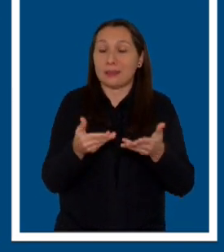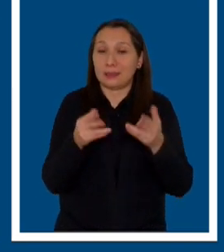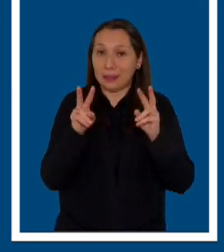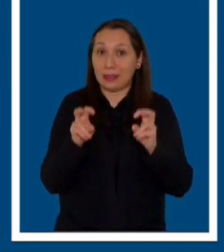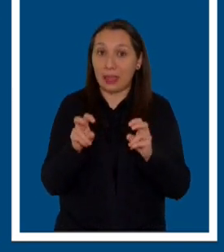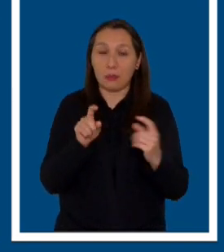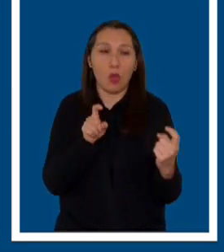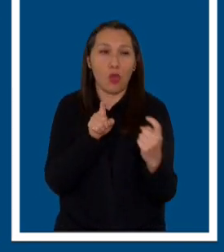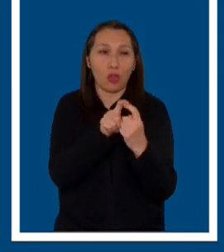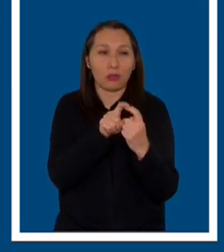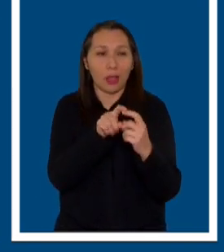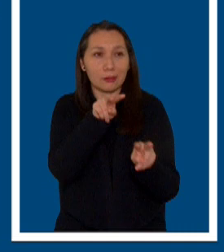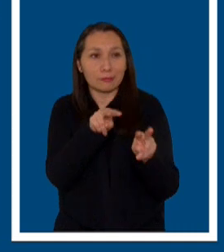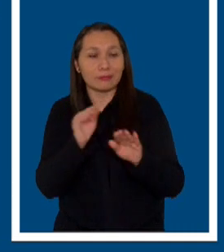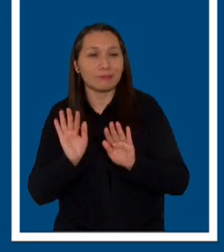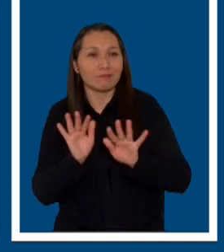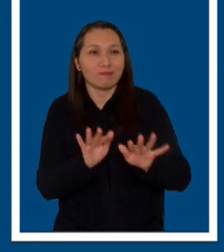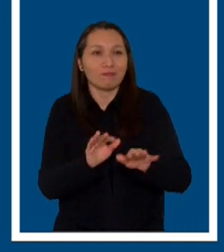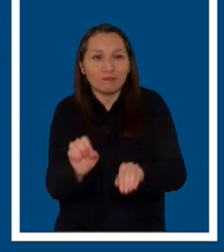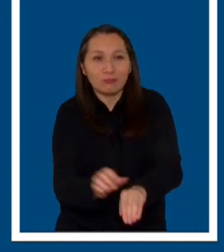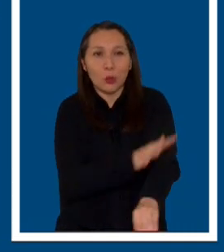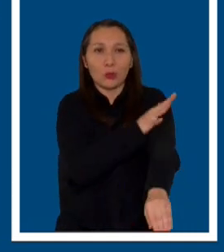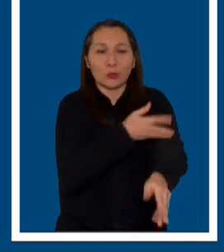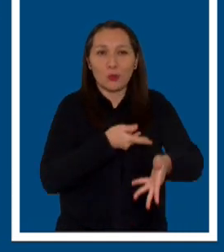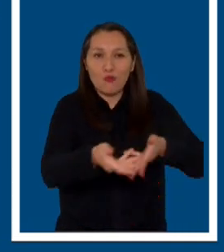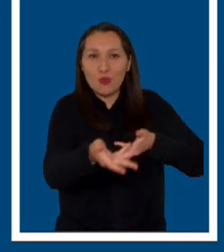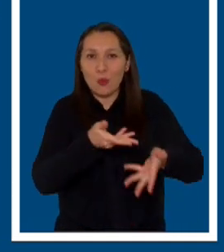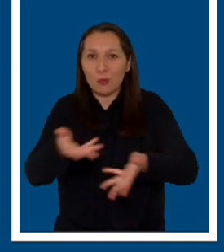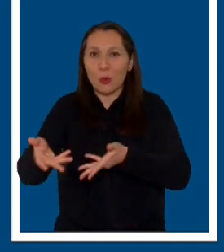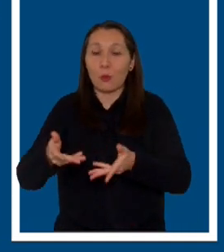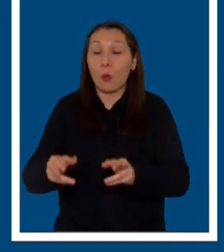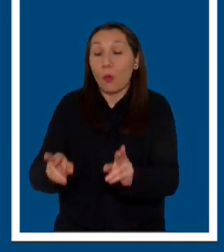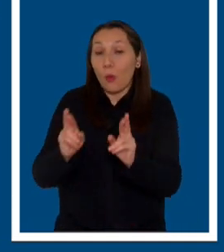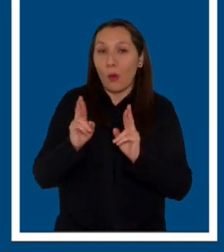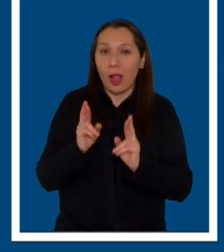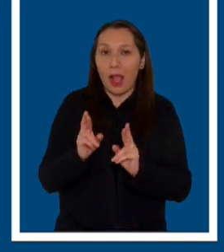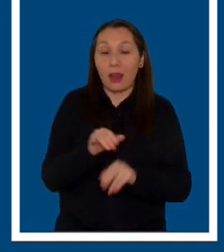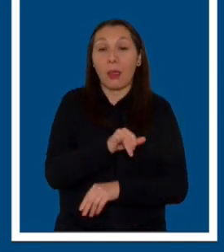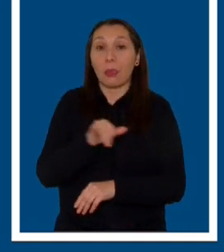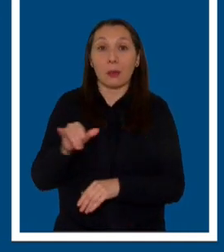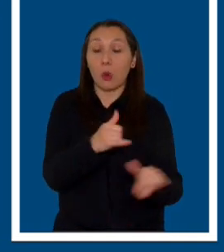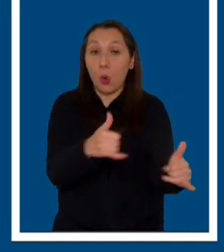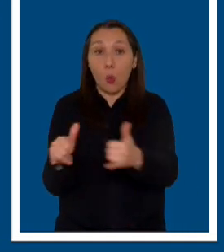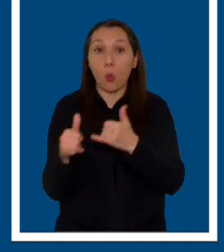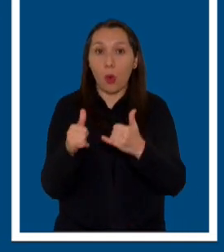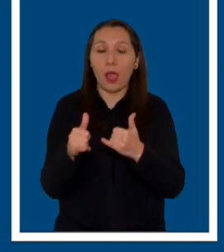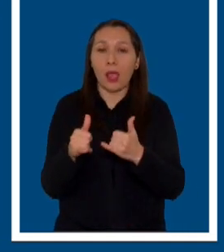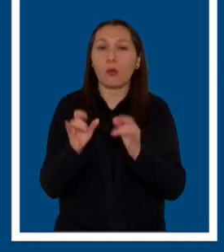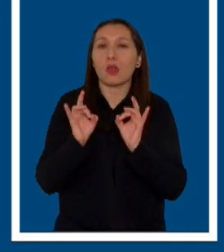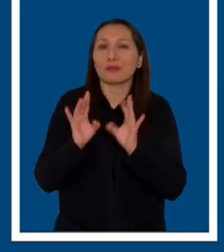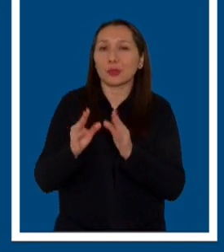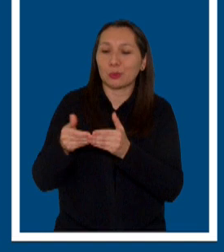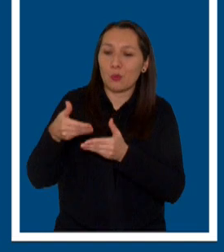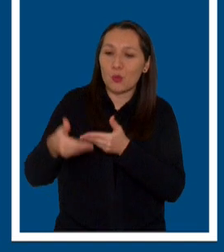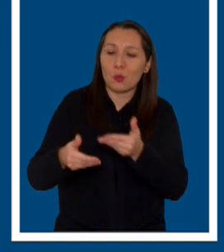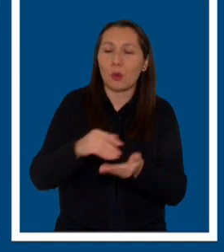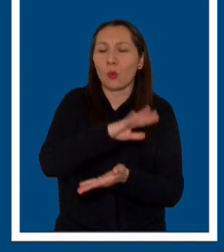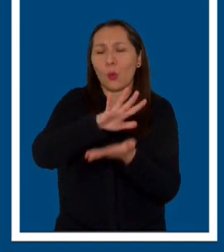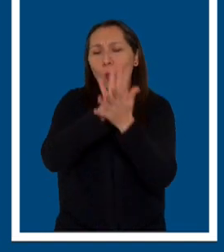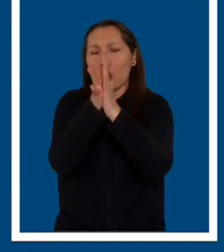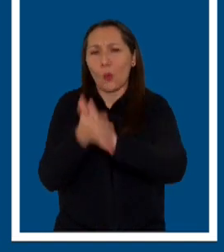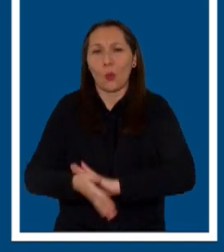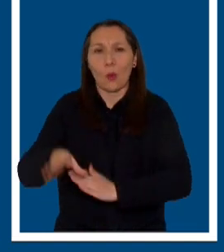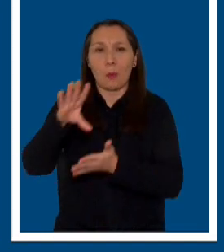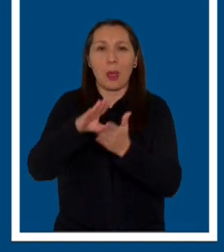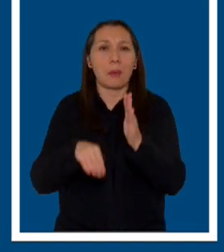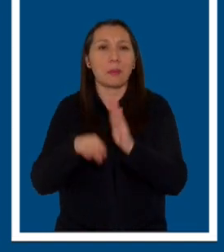contacto transmitan las emociones y ojalá después de los juegos dejemos una herencia para todo el país donde